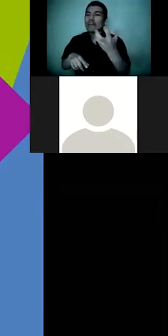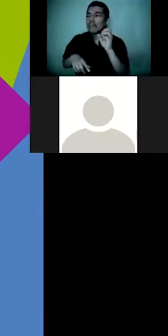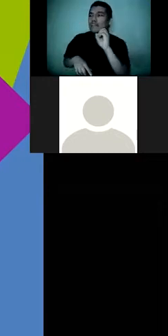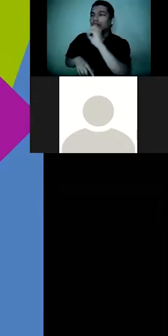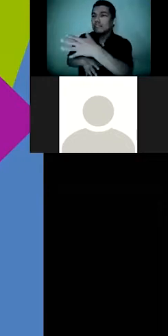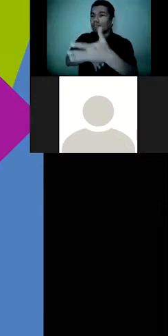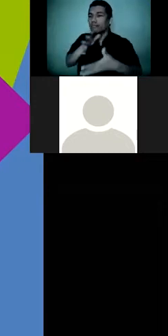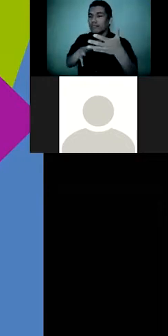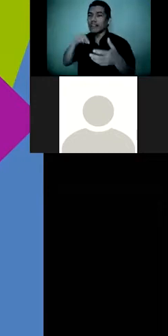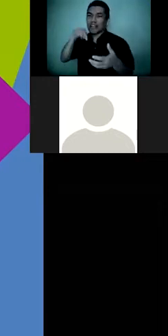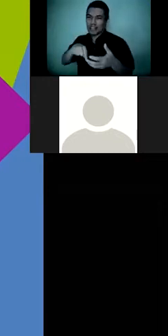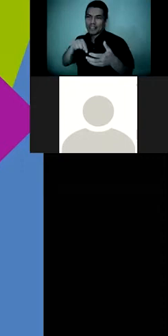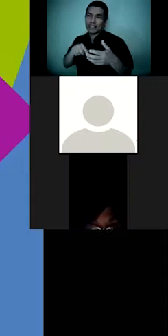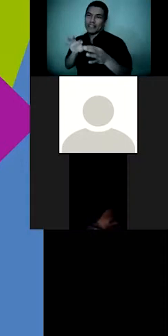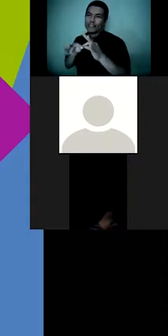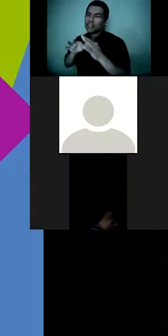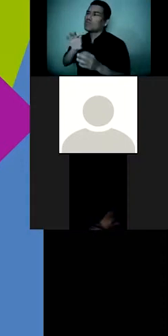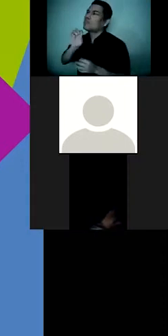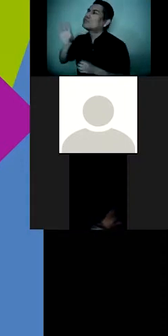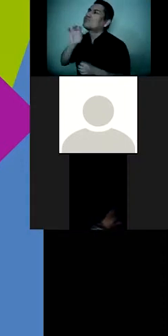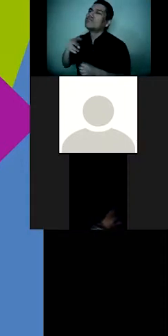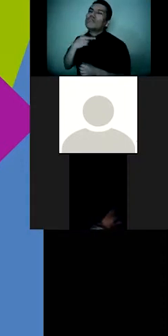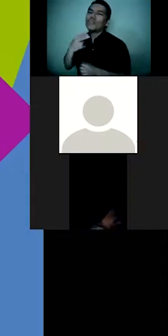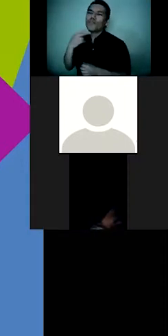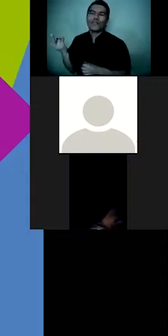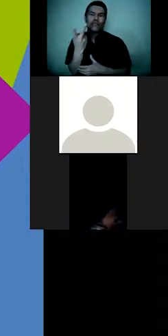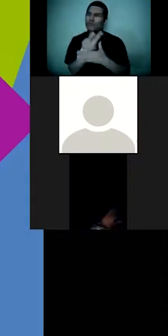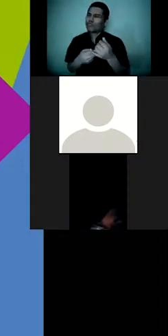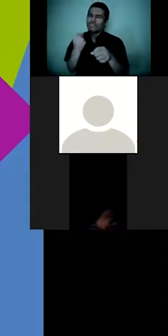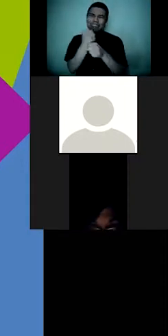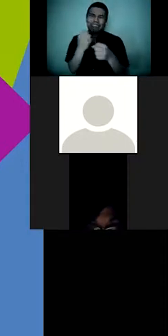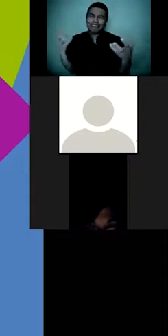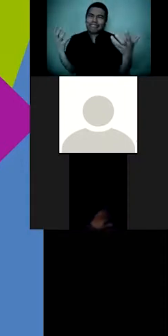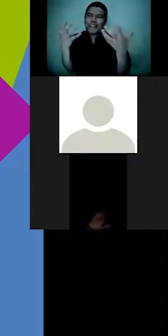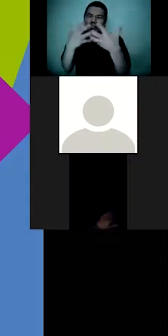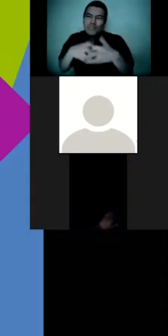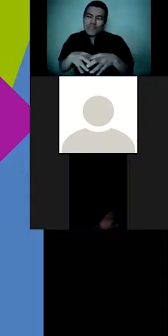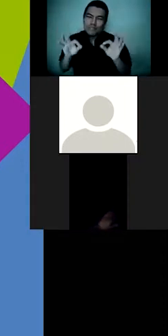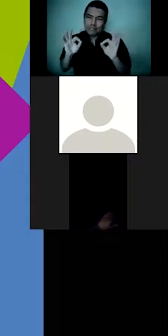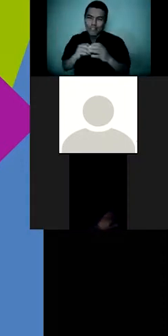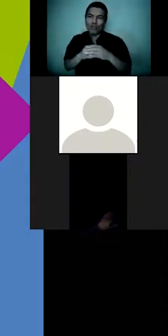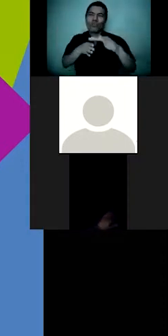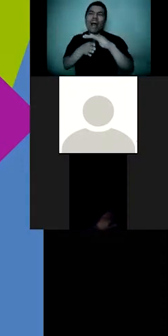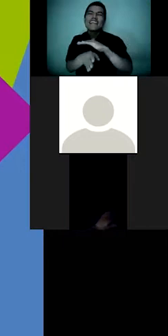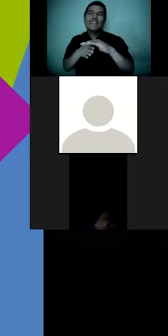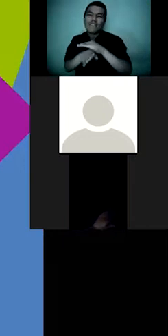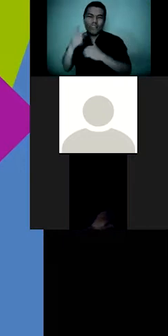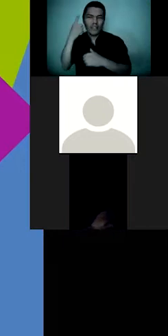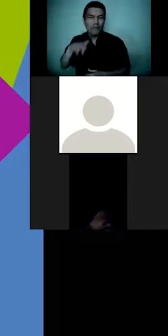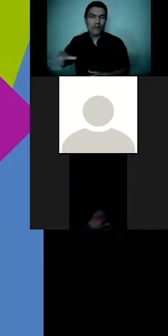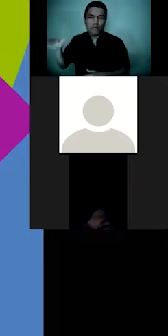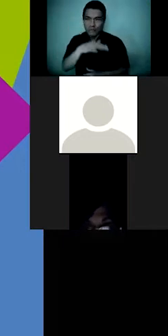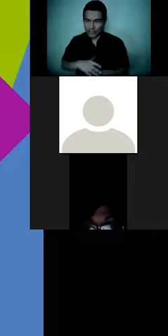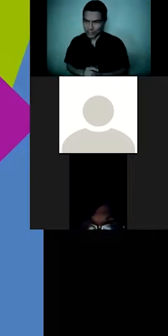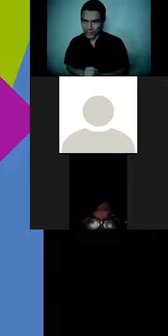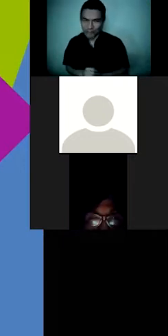persona sorda habla y si quiere decirle algo a la persona oyente también utiliza el intérprete y así funcionamos y así trabajamos de lo